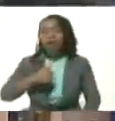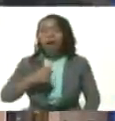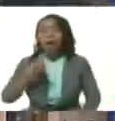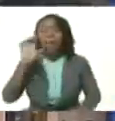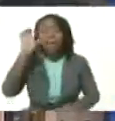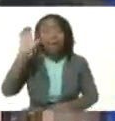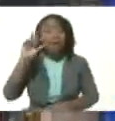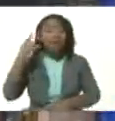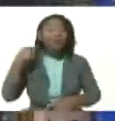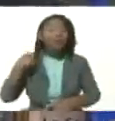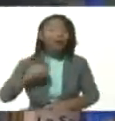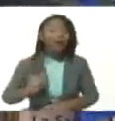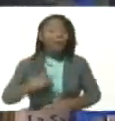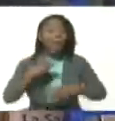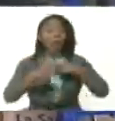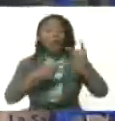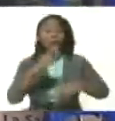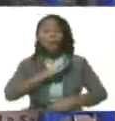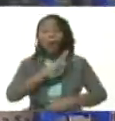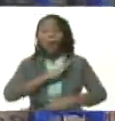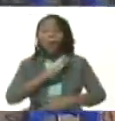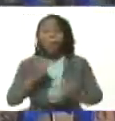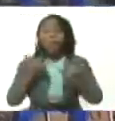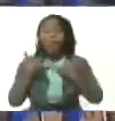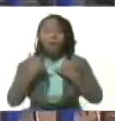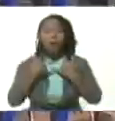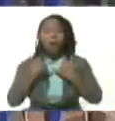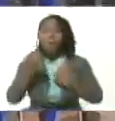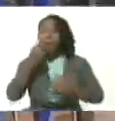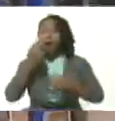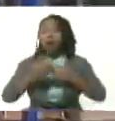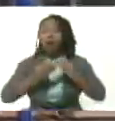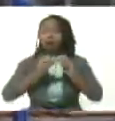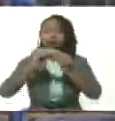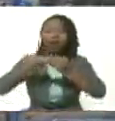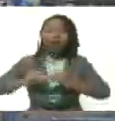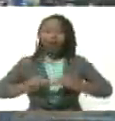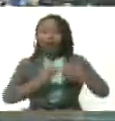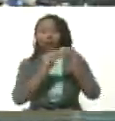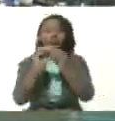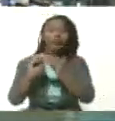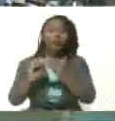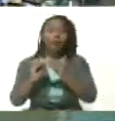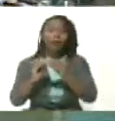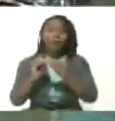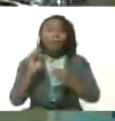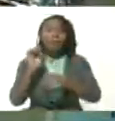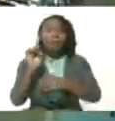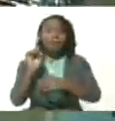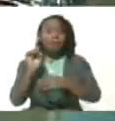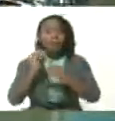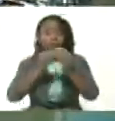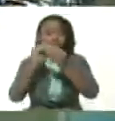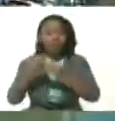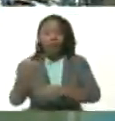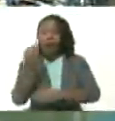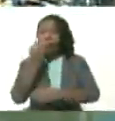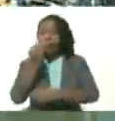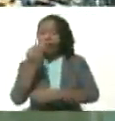que tiene que producir sus medicamentos, tiene que garantizar sus medicamentos y tiene que producir sus